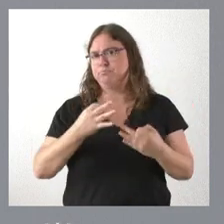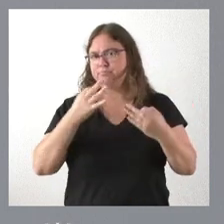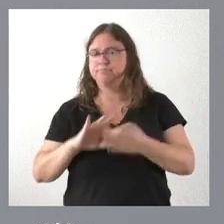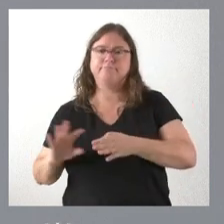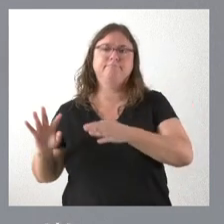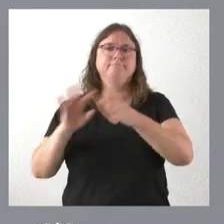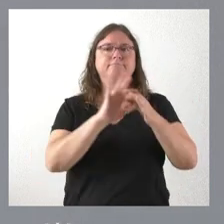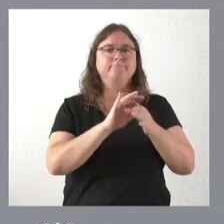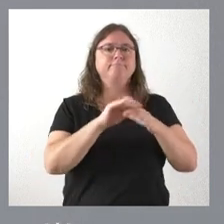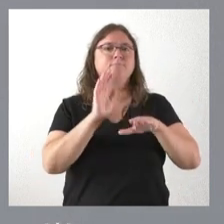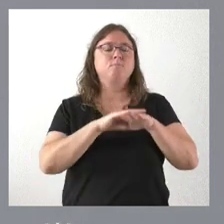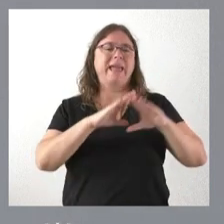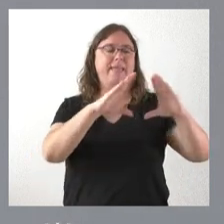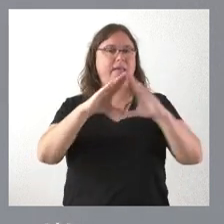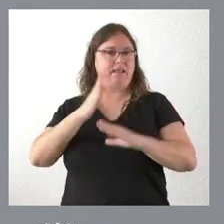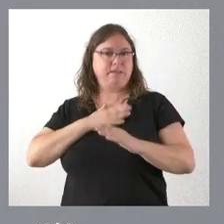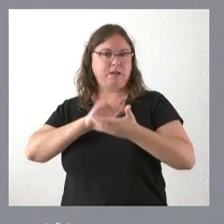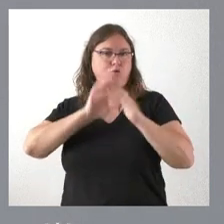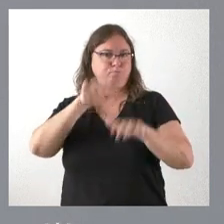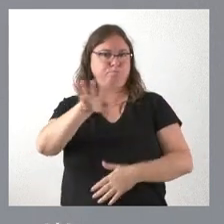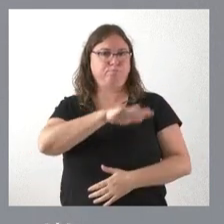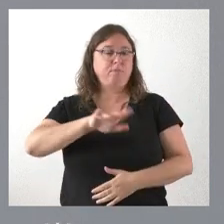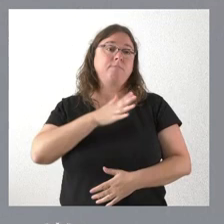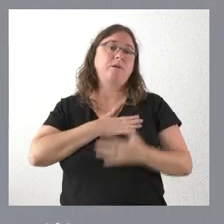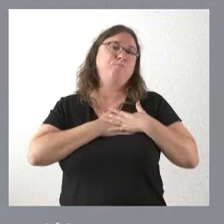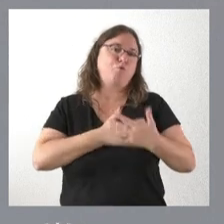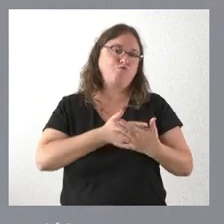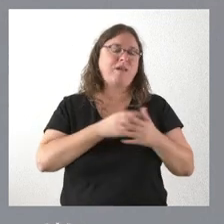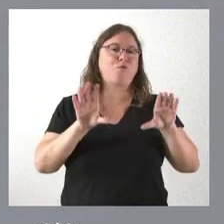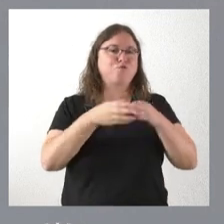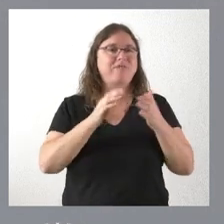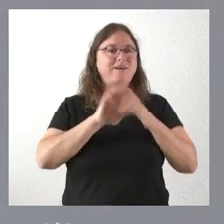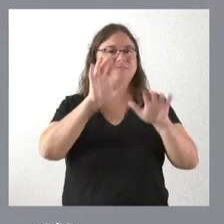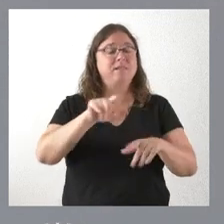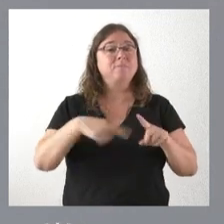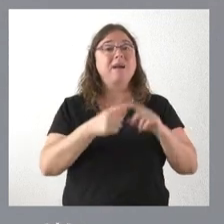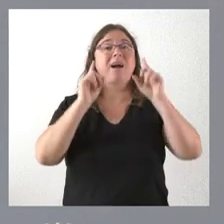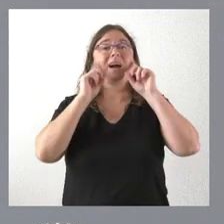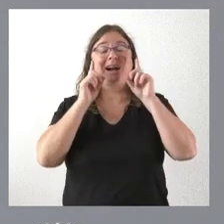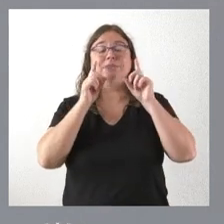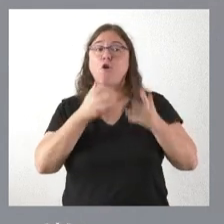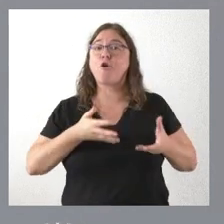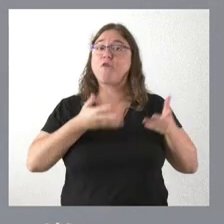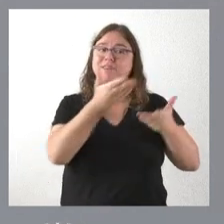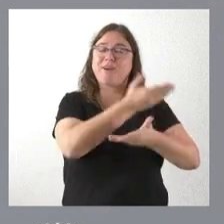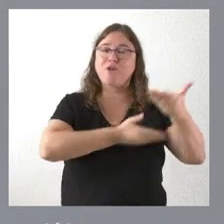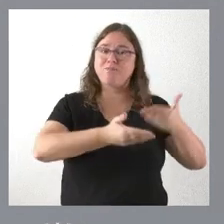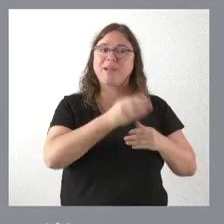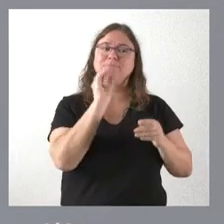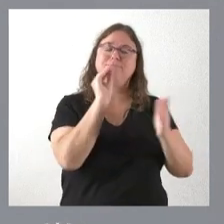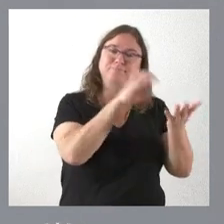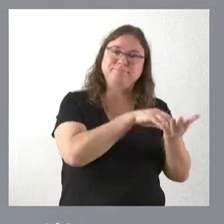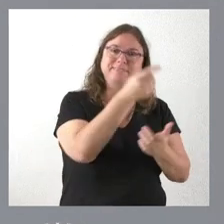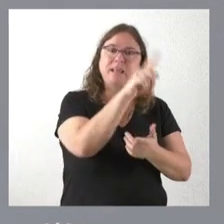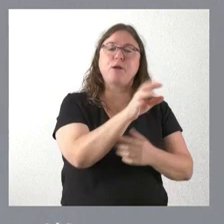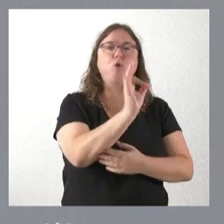íntegramente a las diócesis de nuestra comunidad Autónoma y a la voluntad de la junta de Castilla y León en el caso del interés de la oferta de colaborar para que se hagan oporto